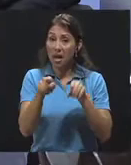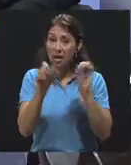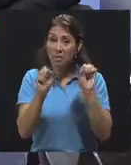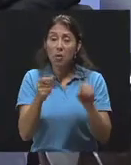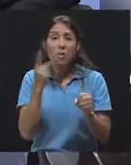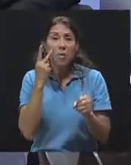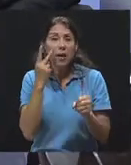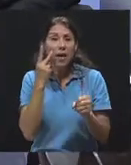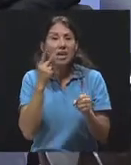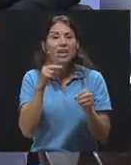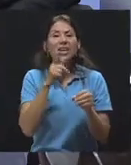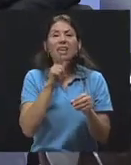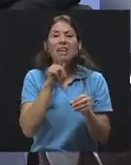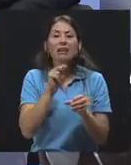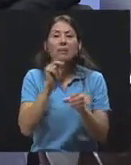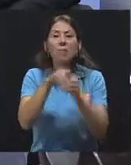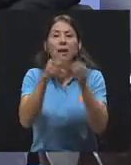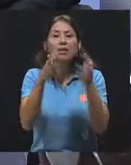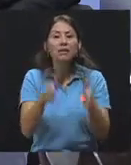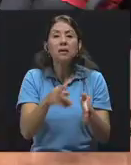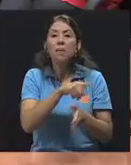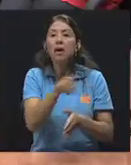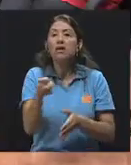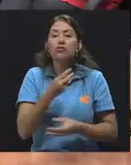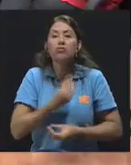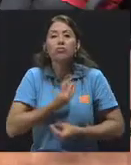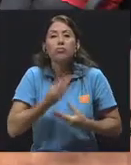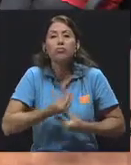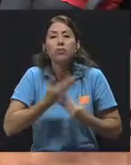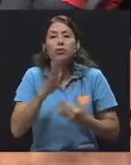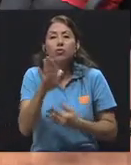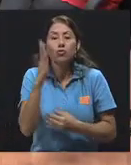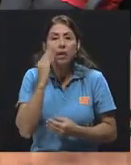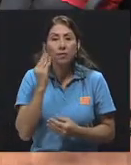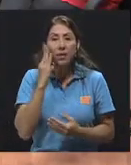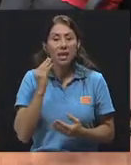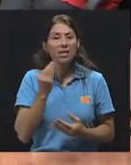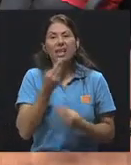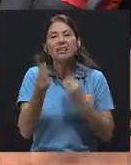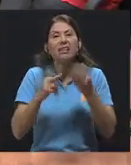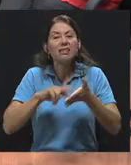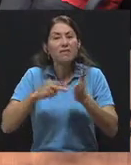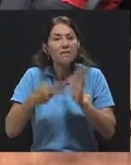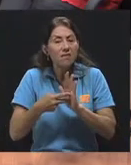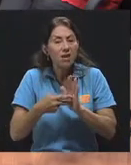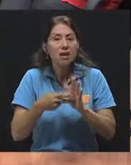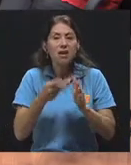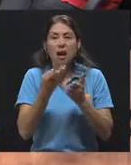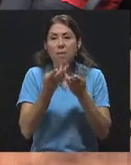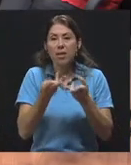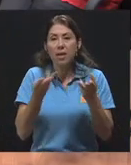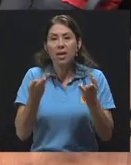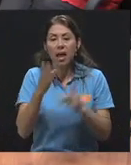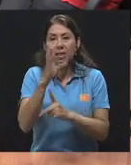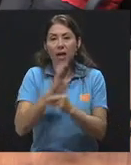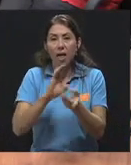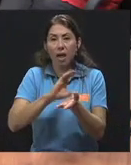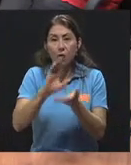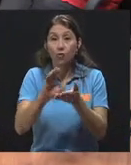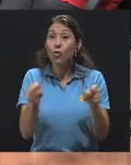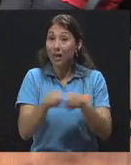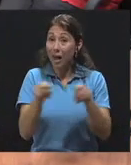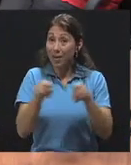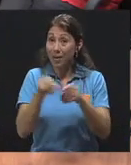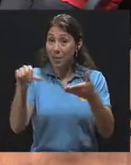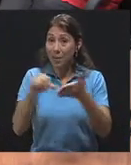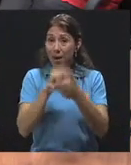pequeños testimoniales de los participantes, de en qué consiste y qué se ve en cada curso. Y incluso en